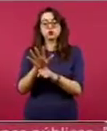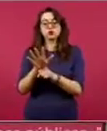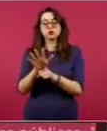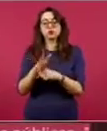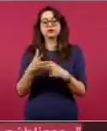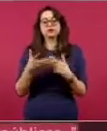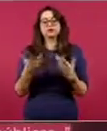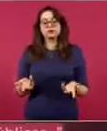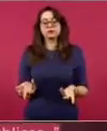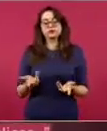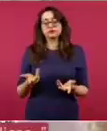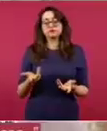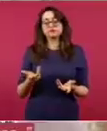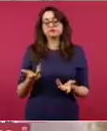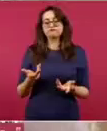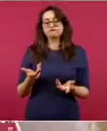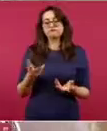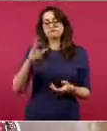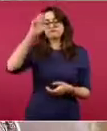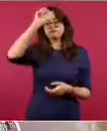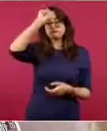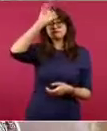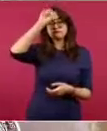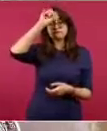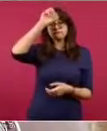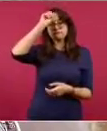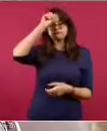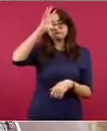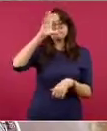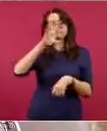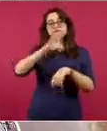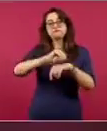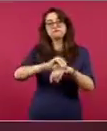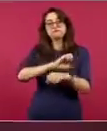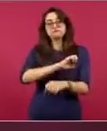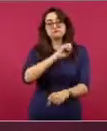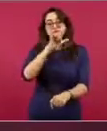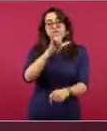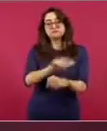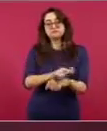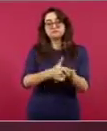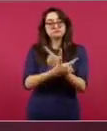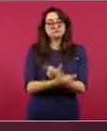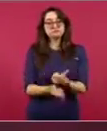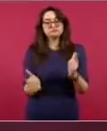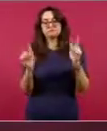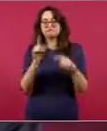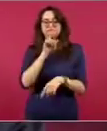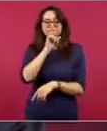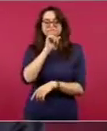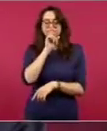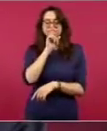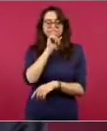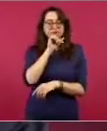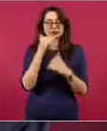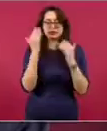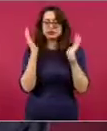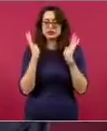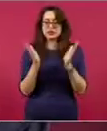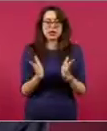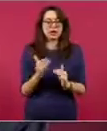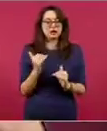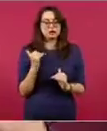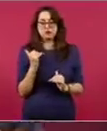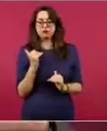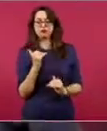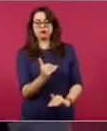preferente a la actividad minera, se le pone, digamos, un freno a la actividad